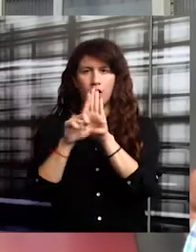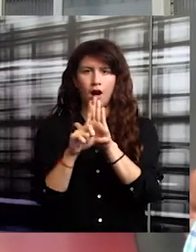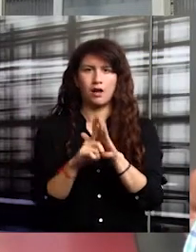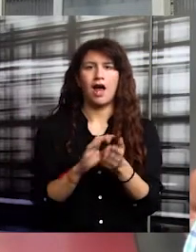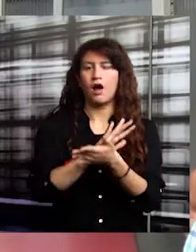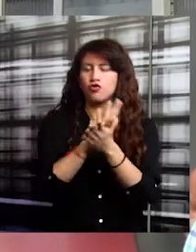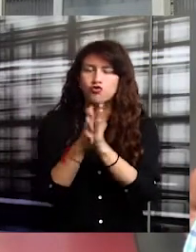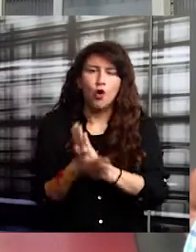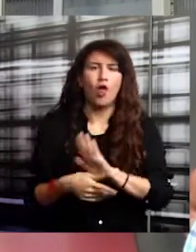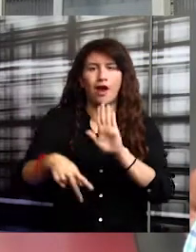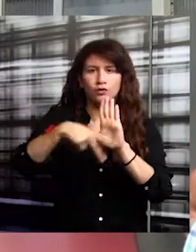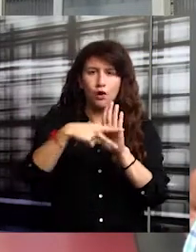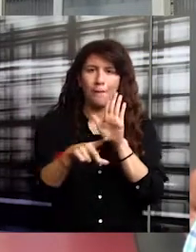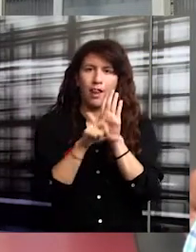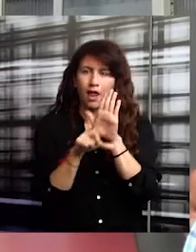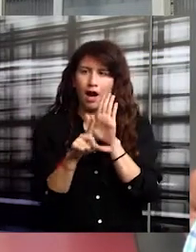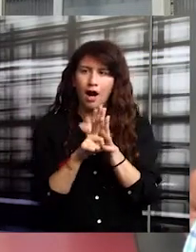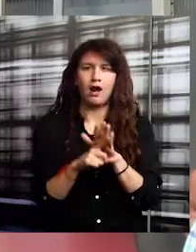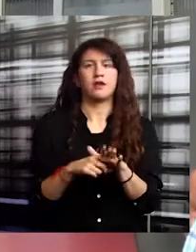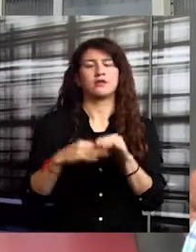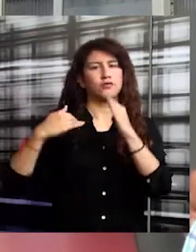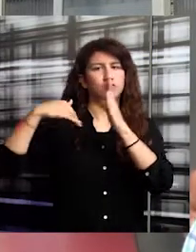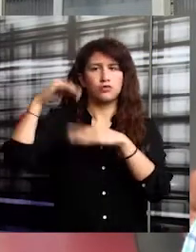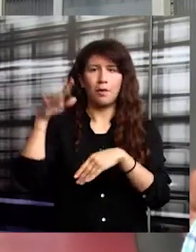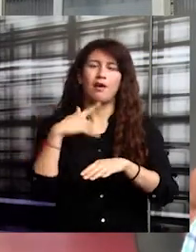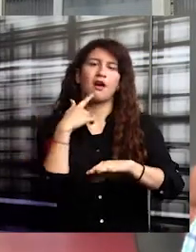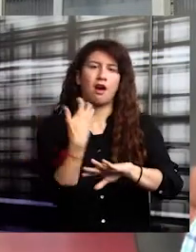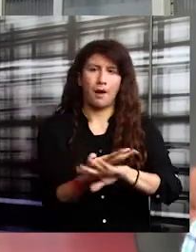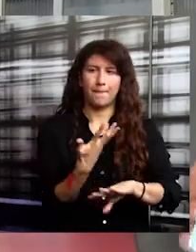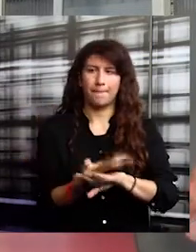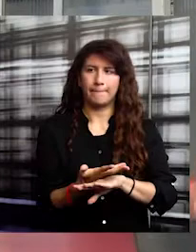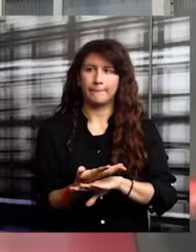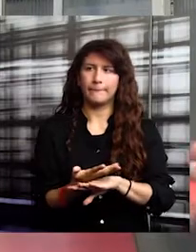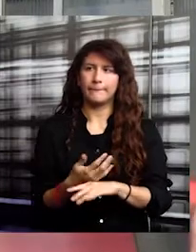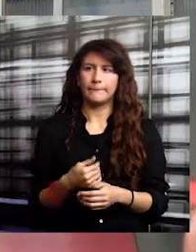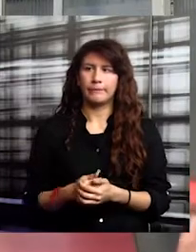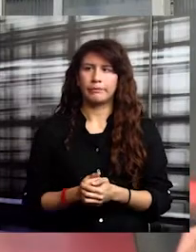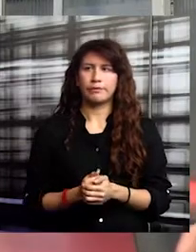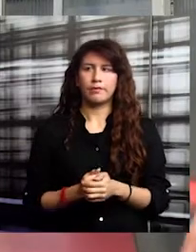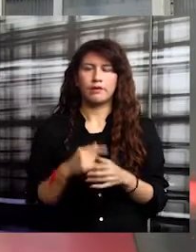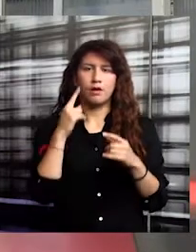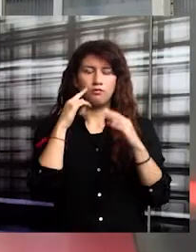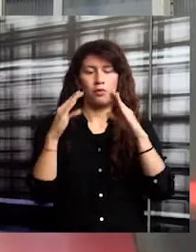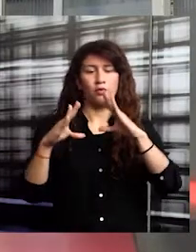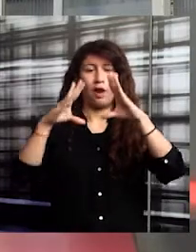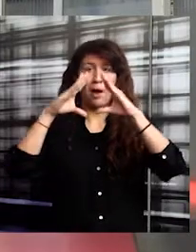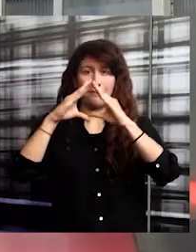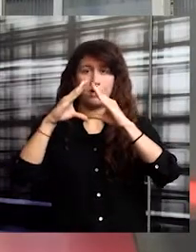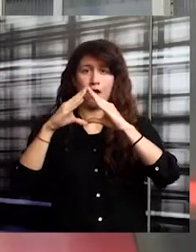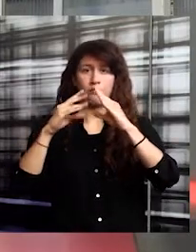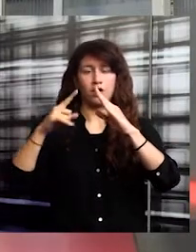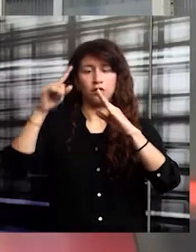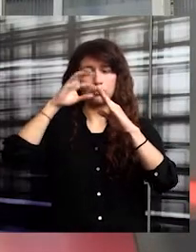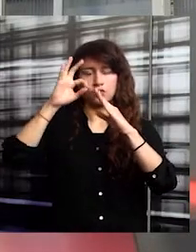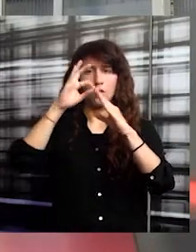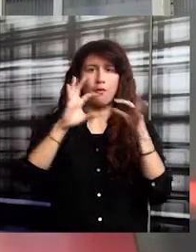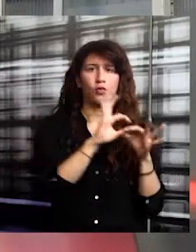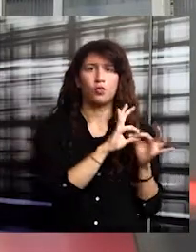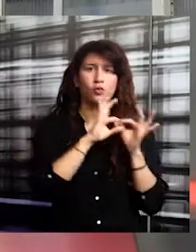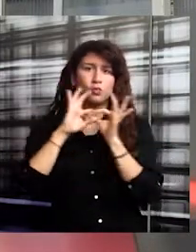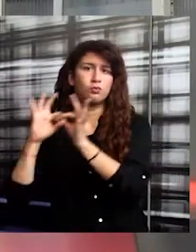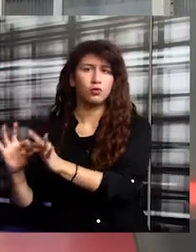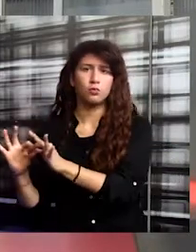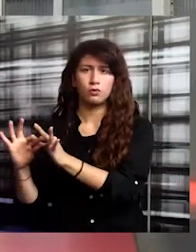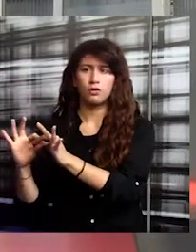normas legales y suprarlegales que existen. De tal manera que, igual que una pirámide, que en su cúspide hay un punto de